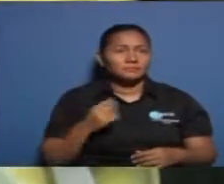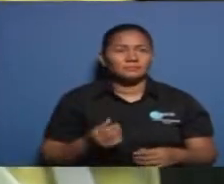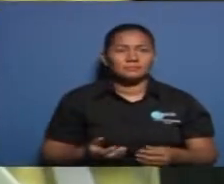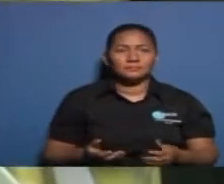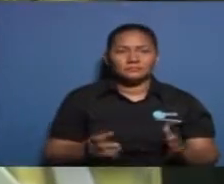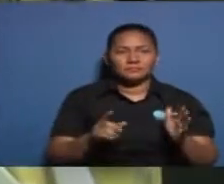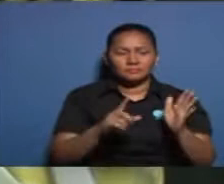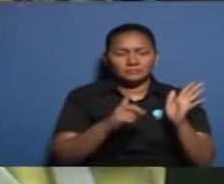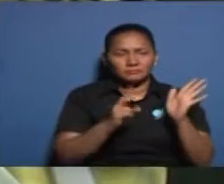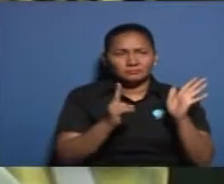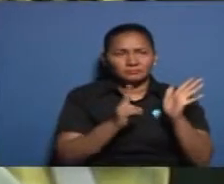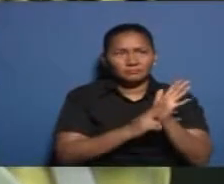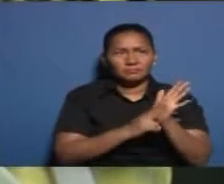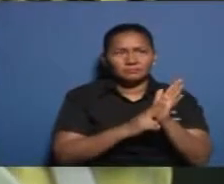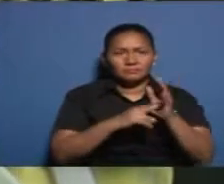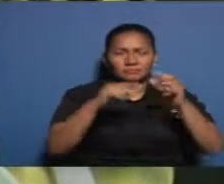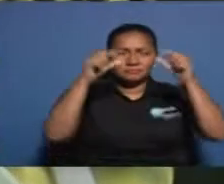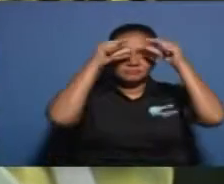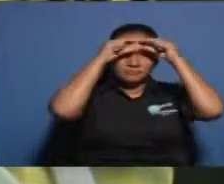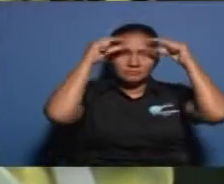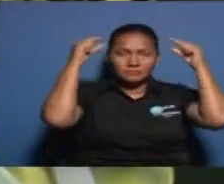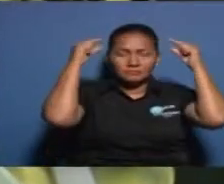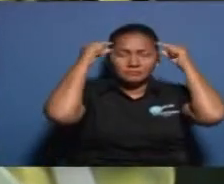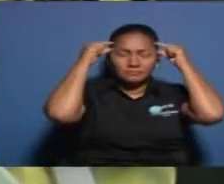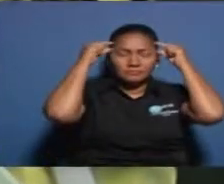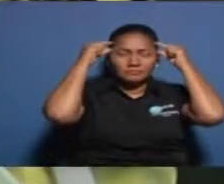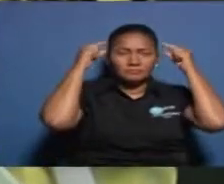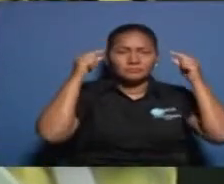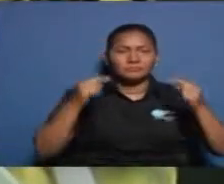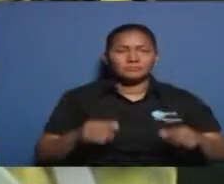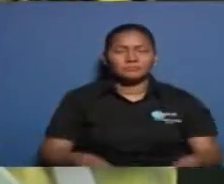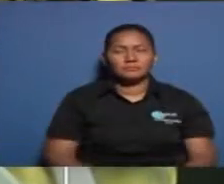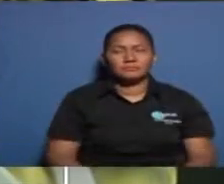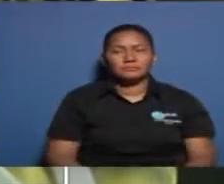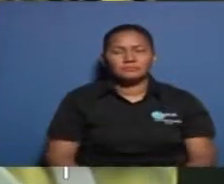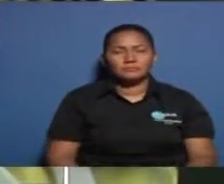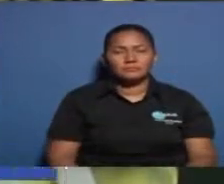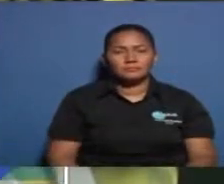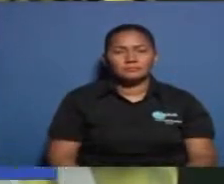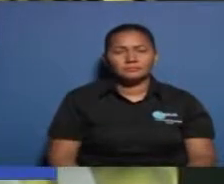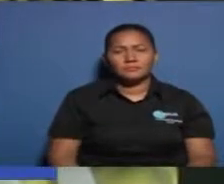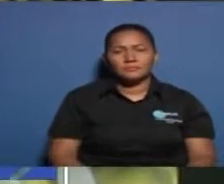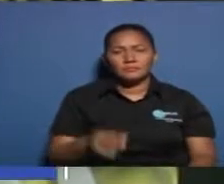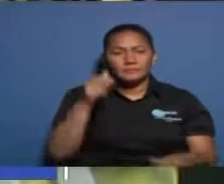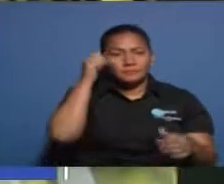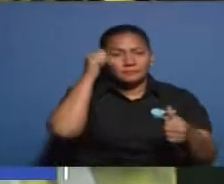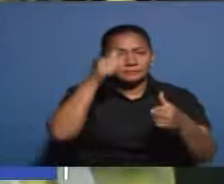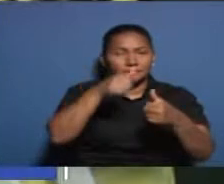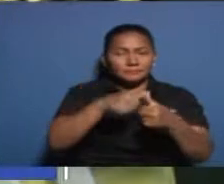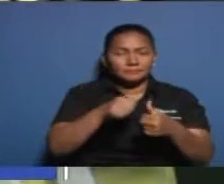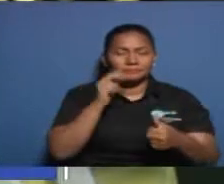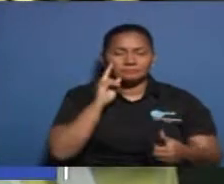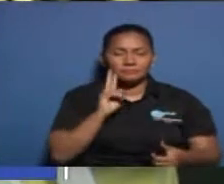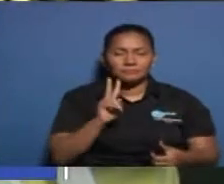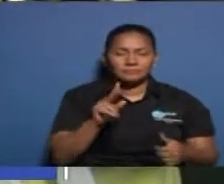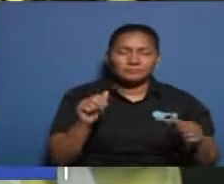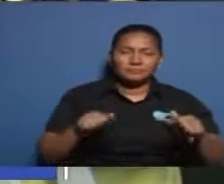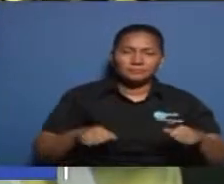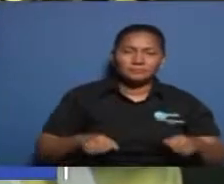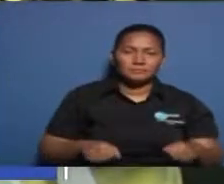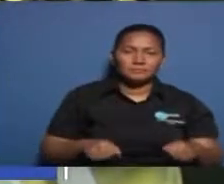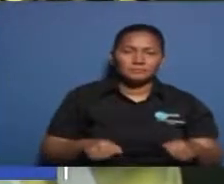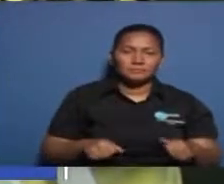este punto vamos arrollar luego del corte recordé que puede sintonizar nuestra vida nacional efe emi en nuestras redes sociales en facebook como de las